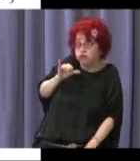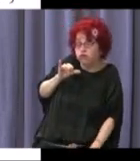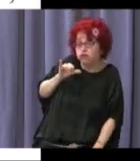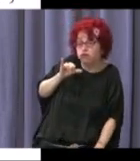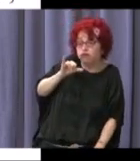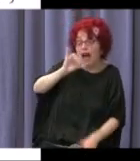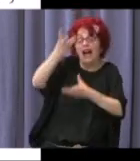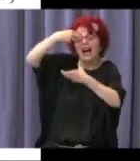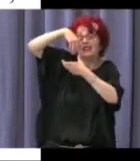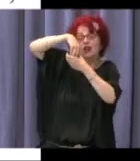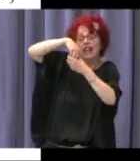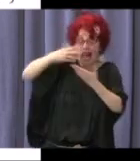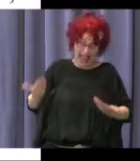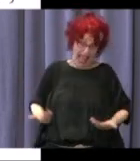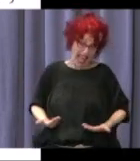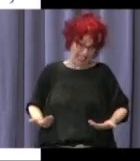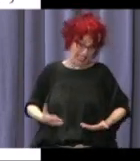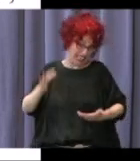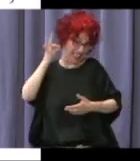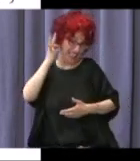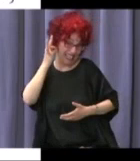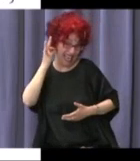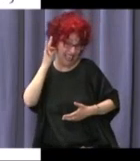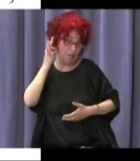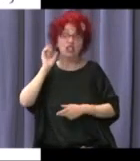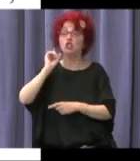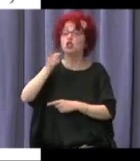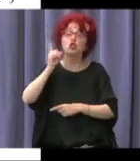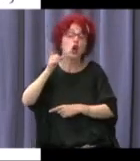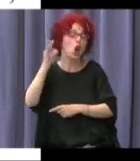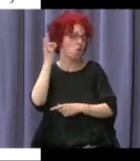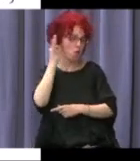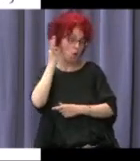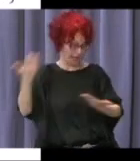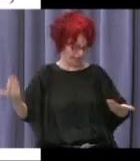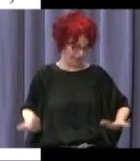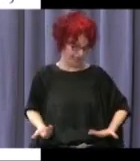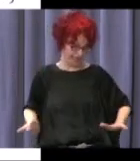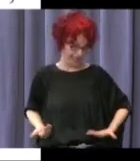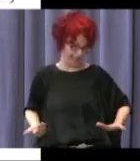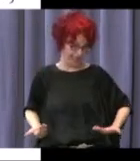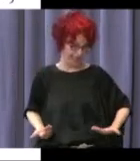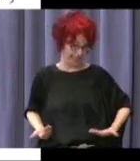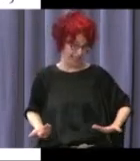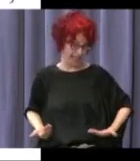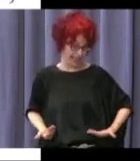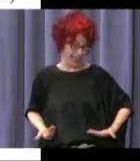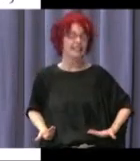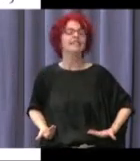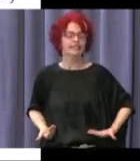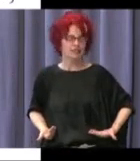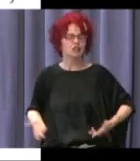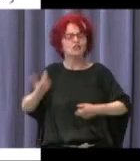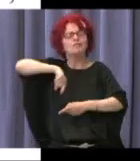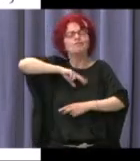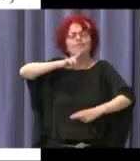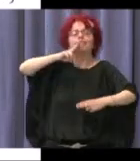la criada del avión, a la sirvienta, porque eran solo mujeres las que iban a desempeñar ese papel, pero era un papel más glamuroso, ¿cómo la